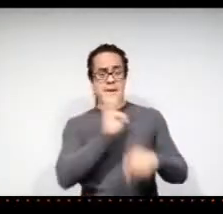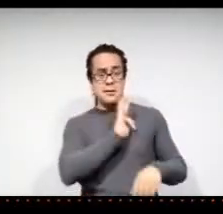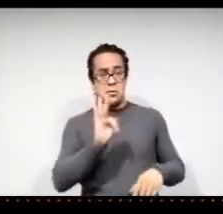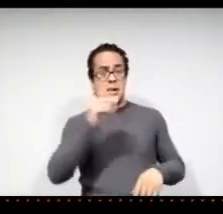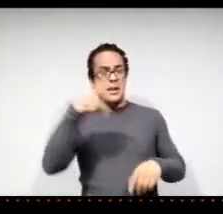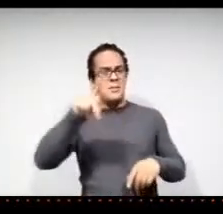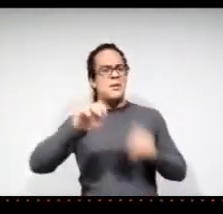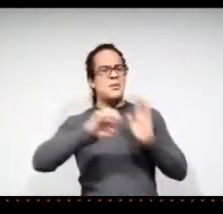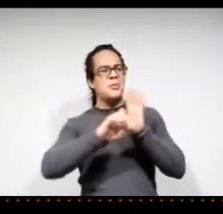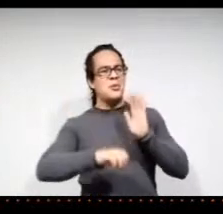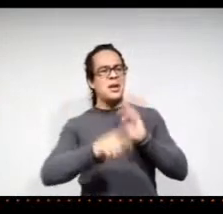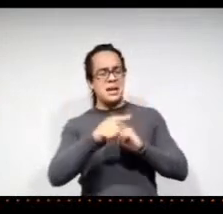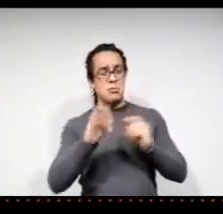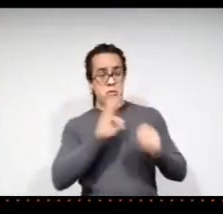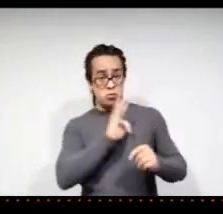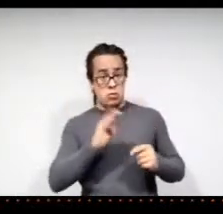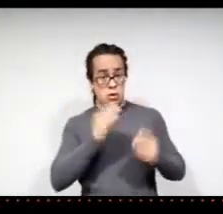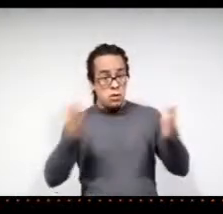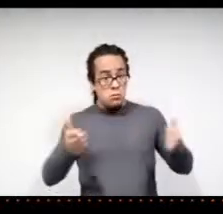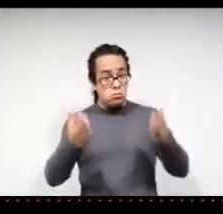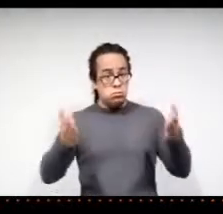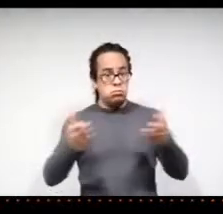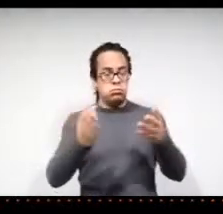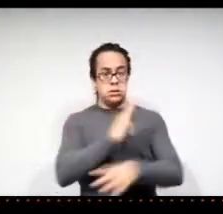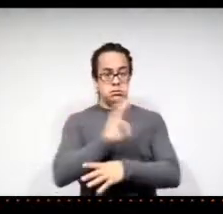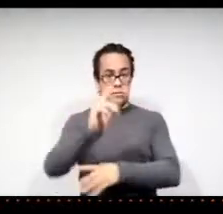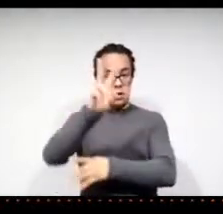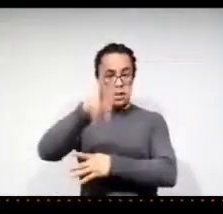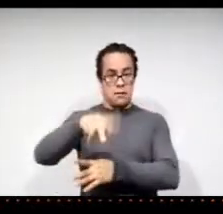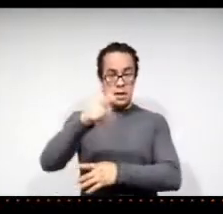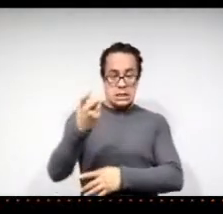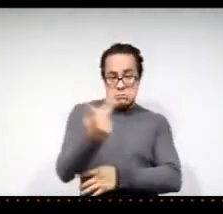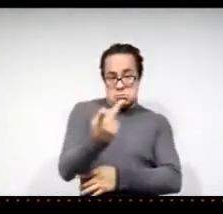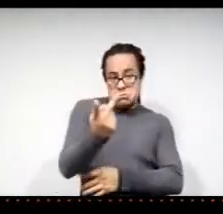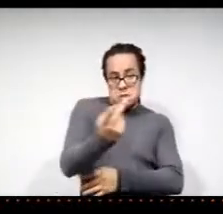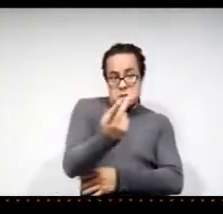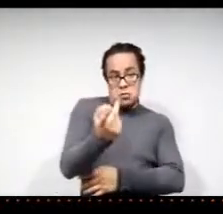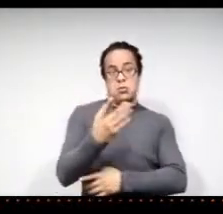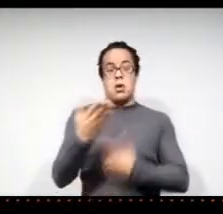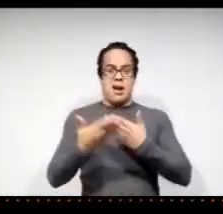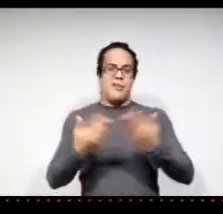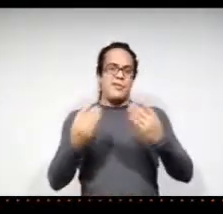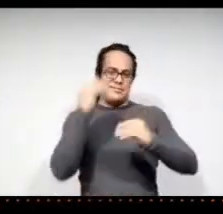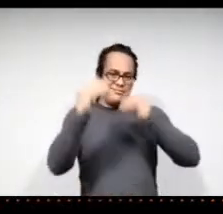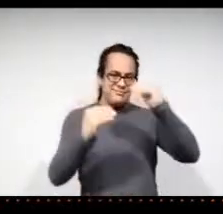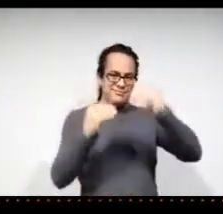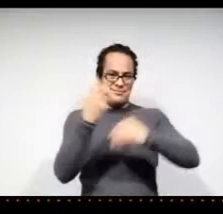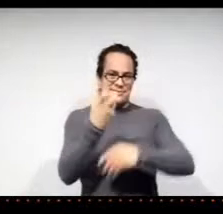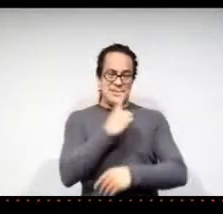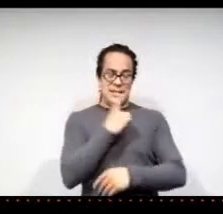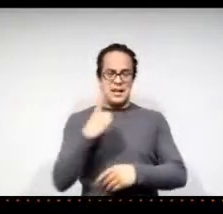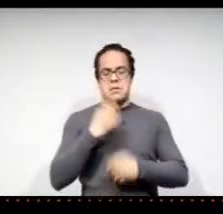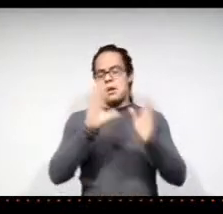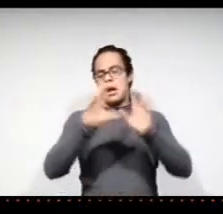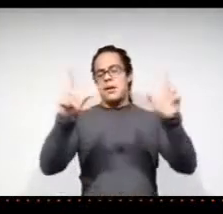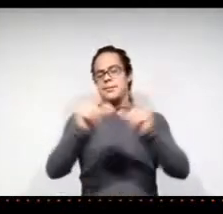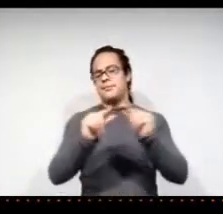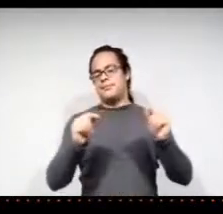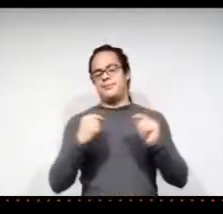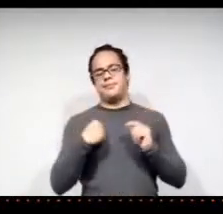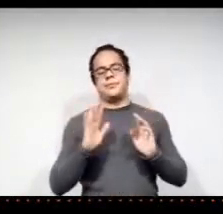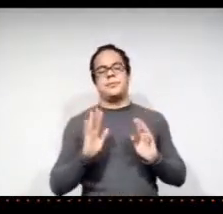acompañar ya? Esos son los elementos que estamos discutiendo. Y un poco para cerrar